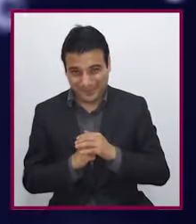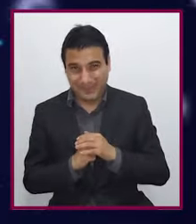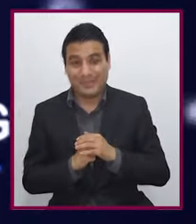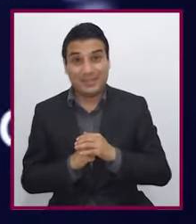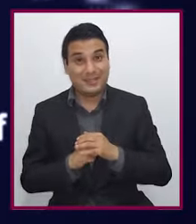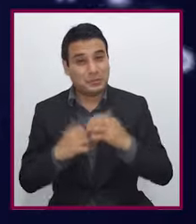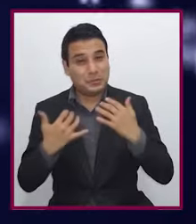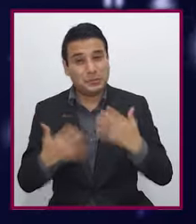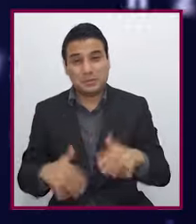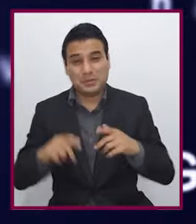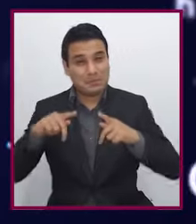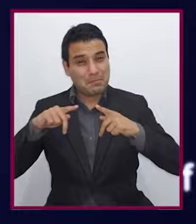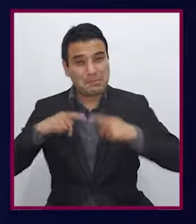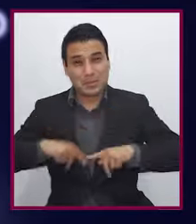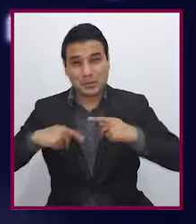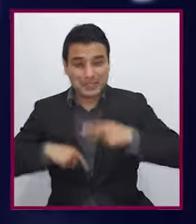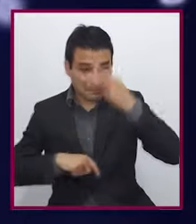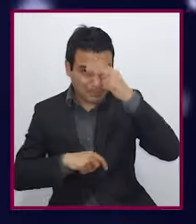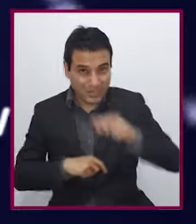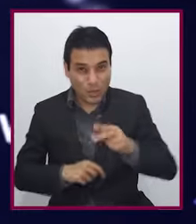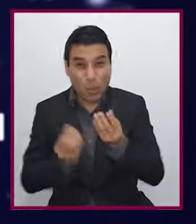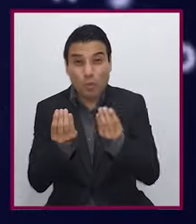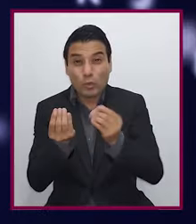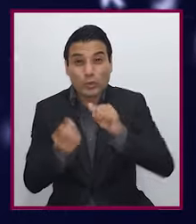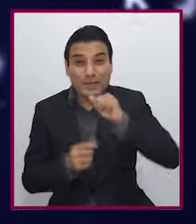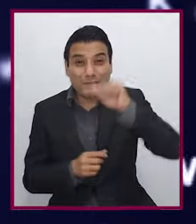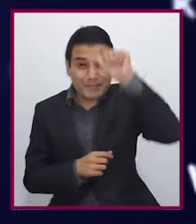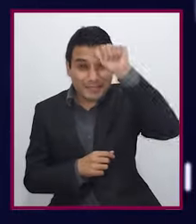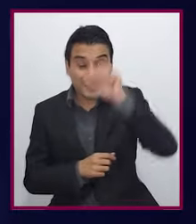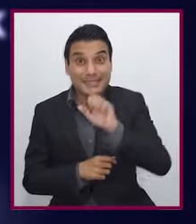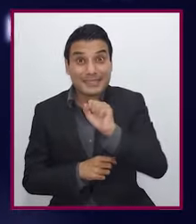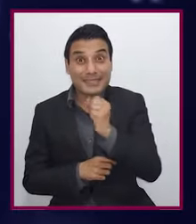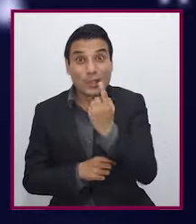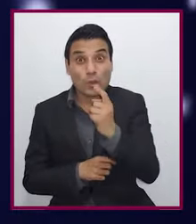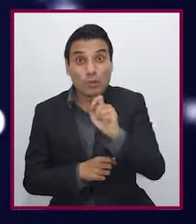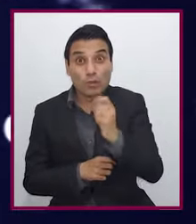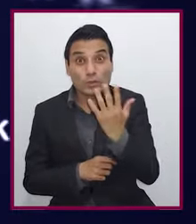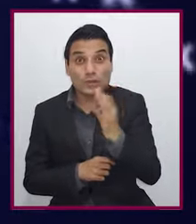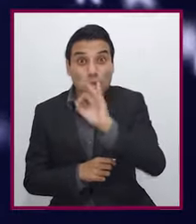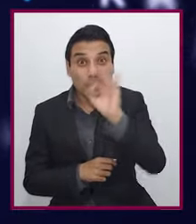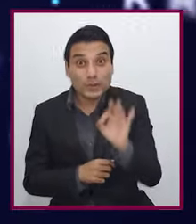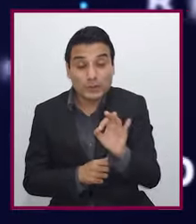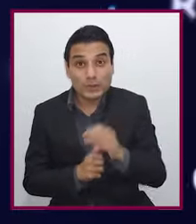que a principios del siglo pasado el nivel de analfabetas en México era del